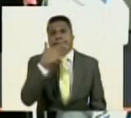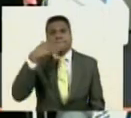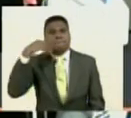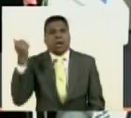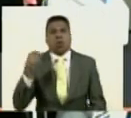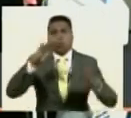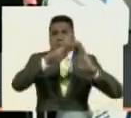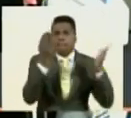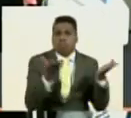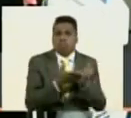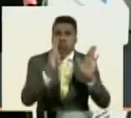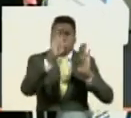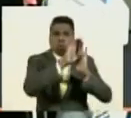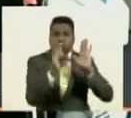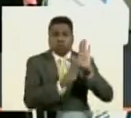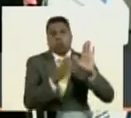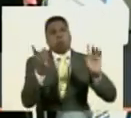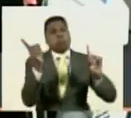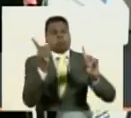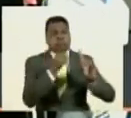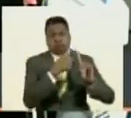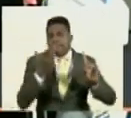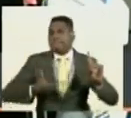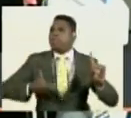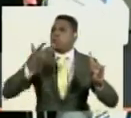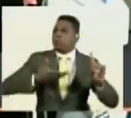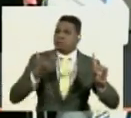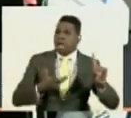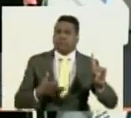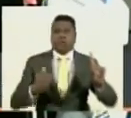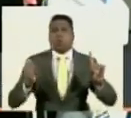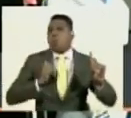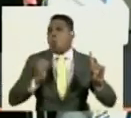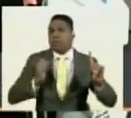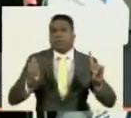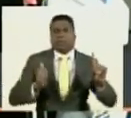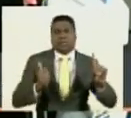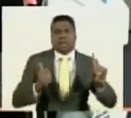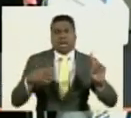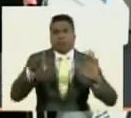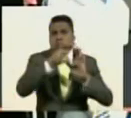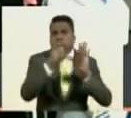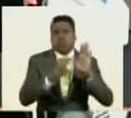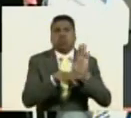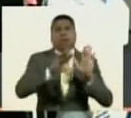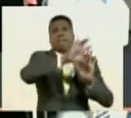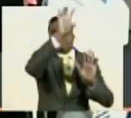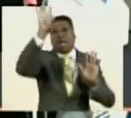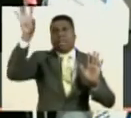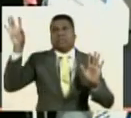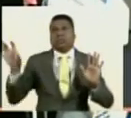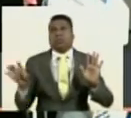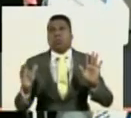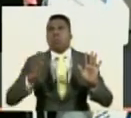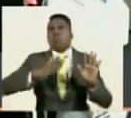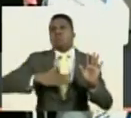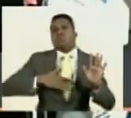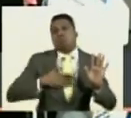mundo. Lo que hoy en cualquier constitución de cualquier nación